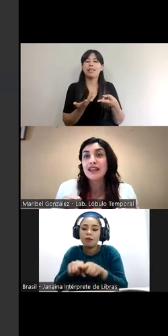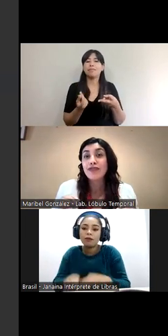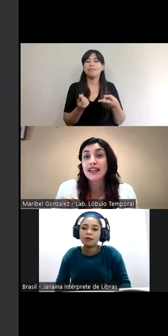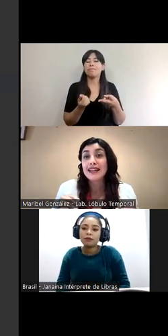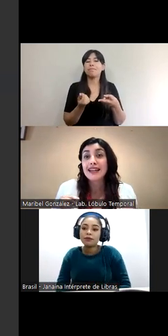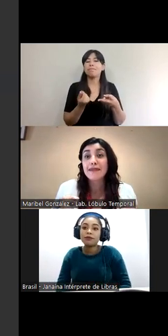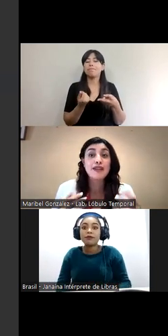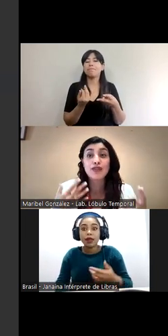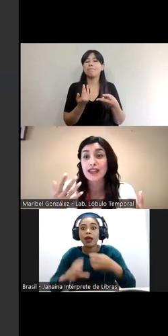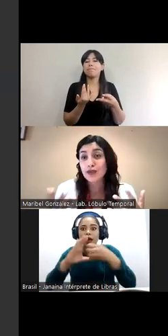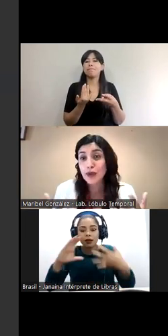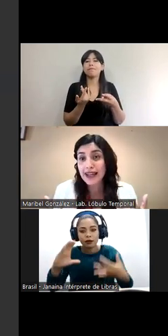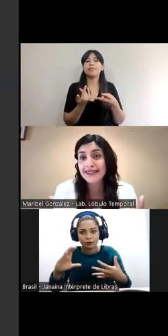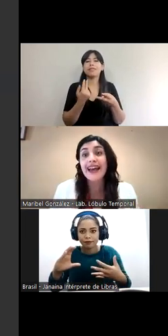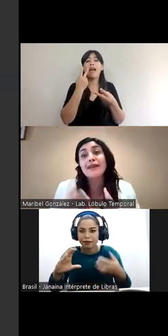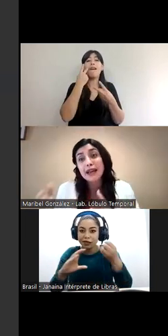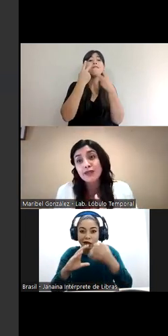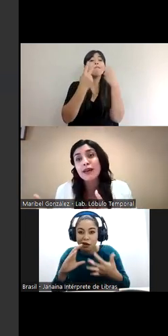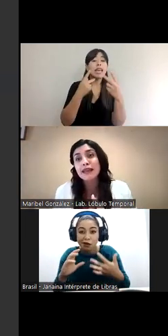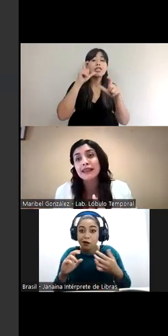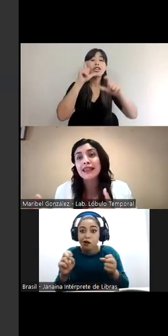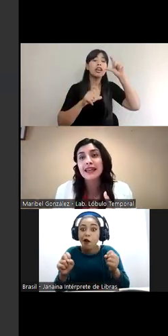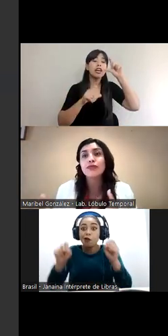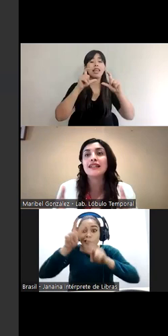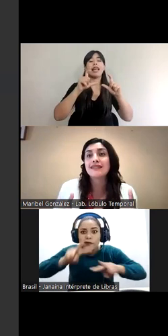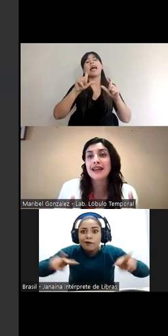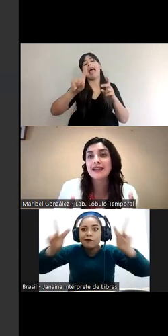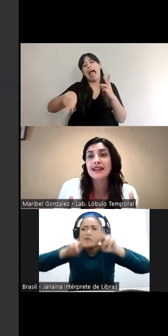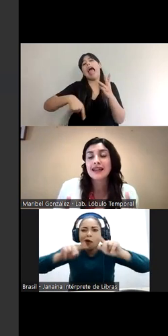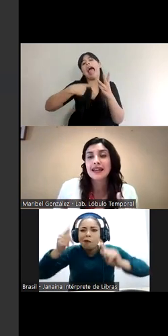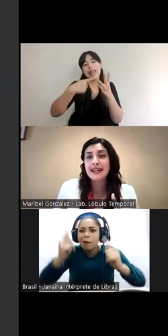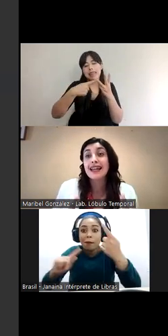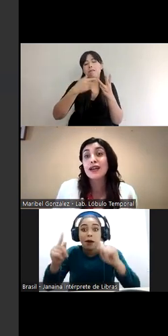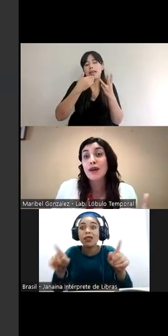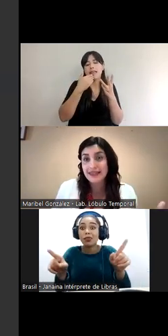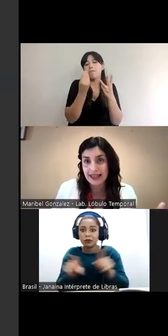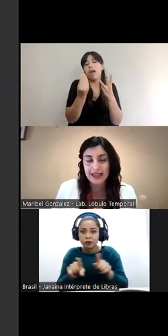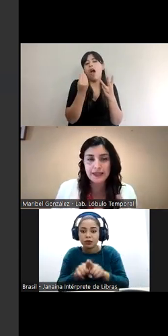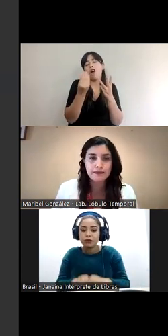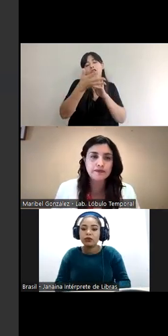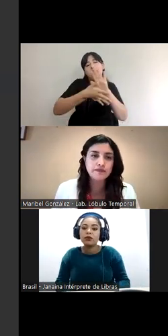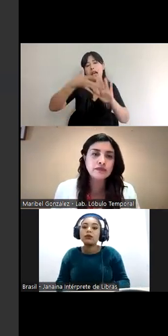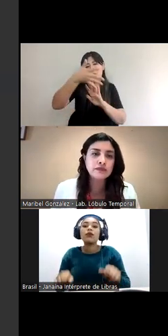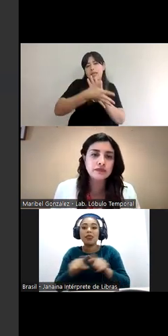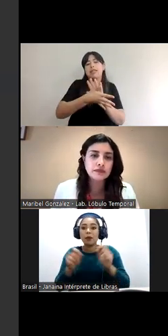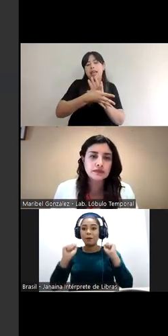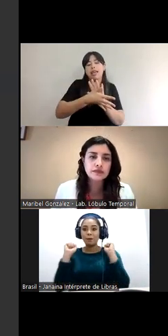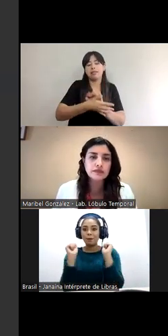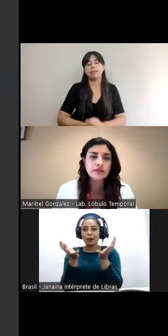elementos que fueran visogestuales, además, obviamente, de utilizar la lengua de señas.